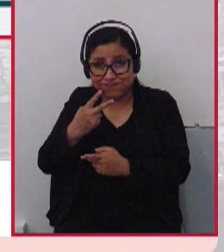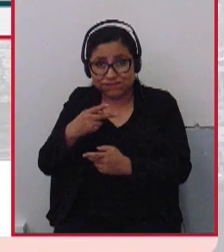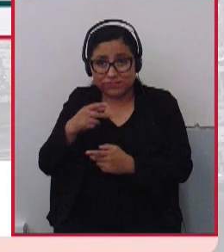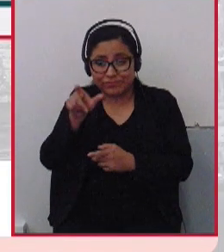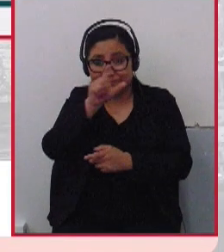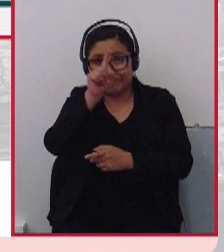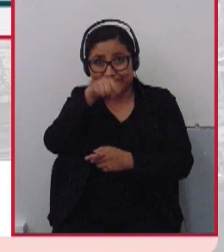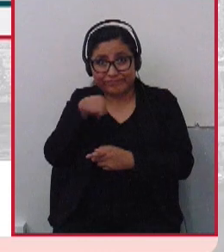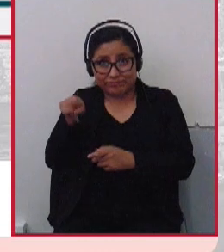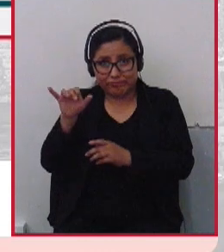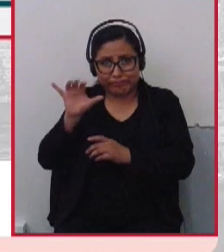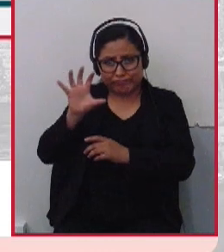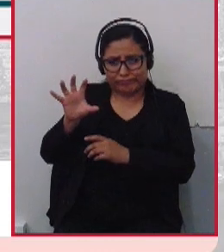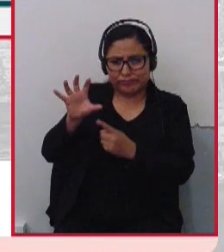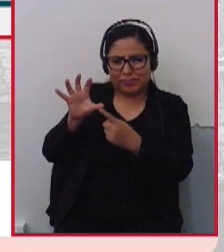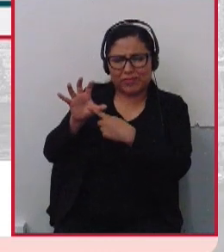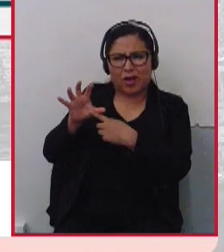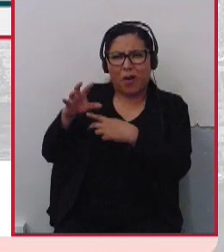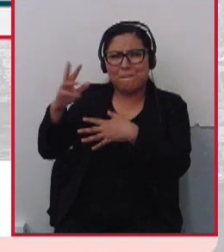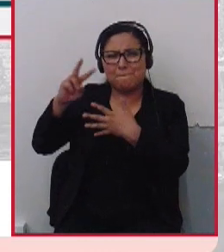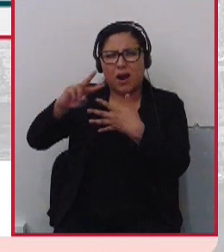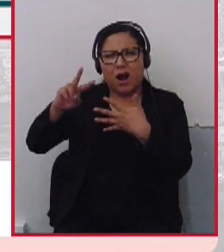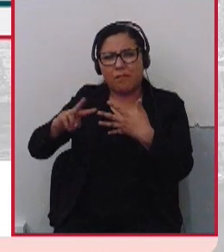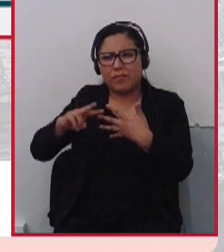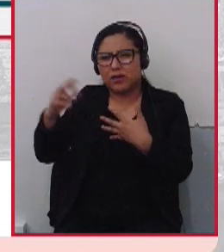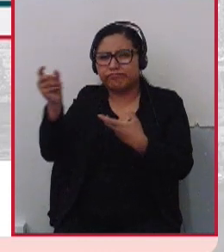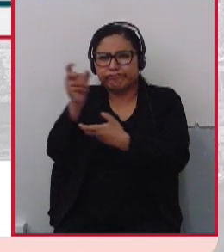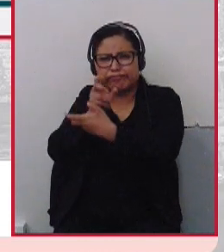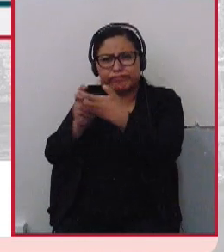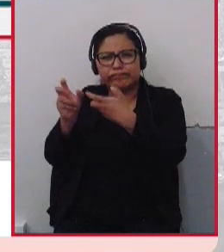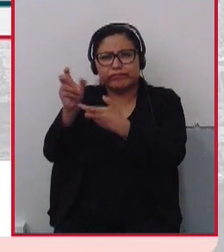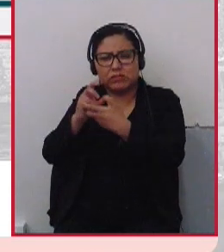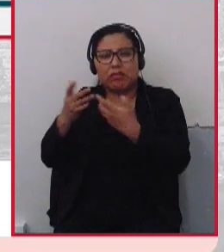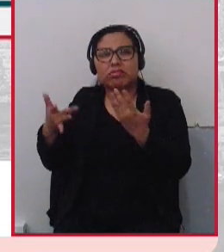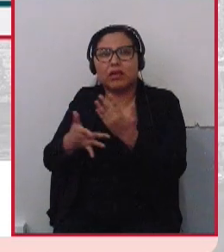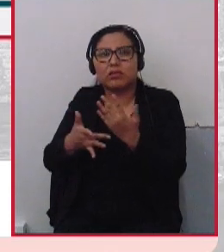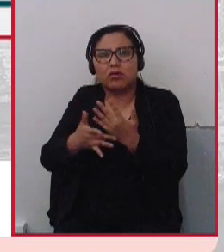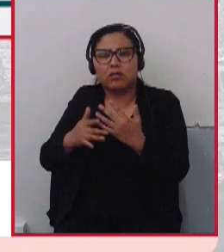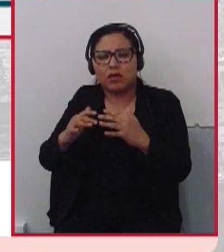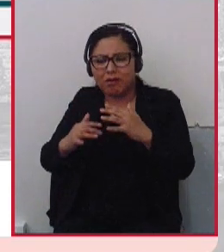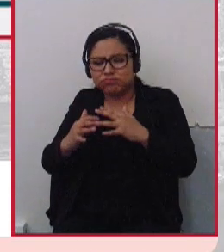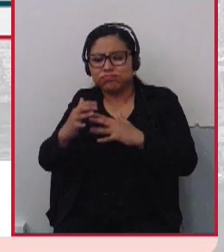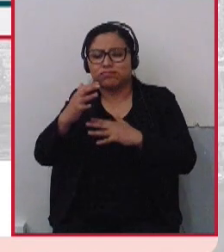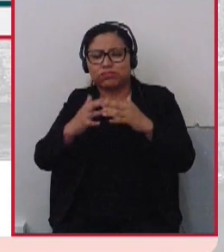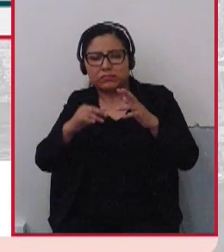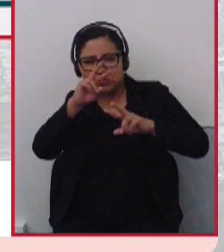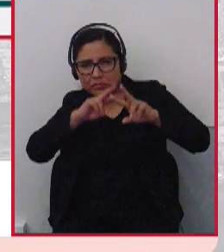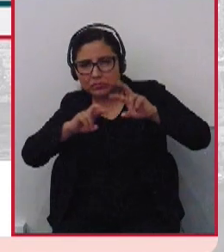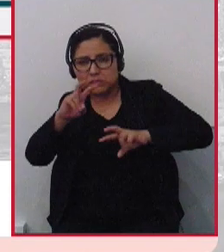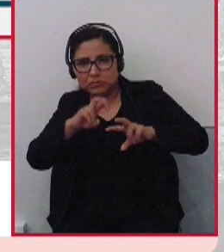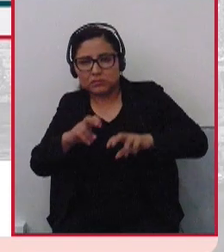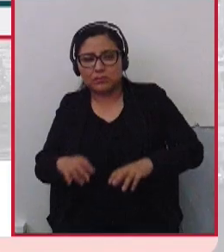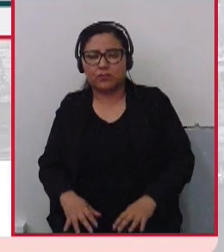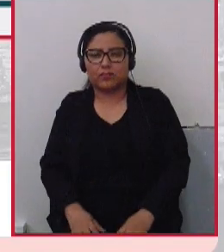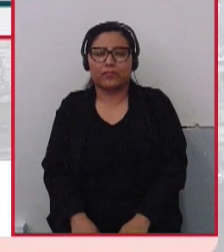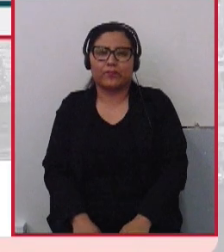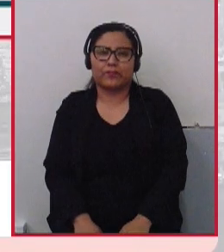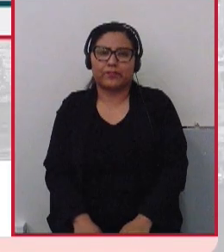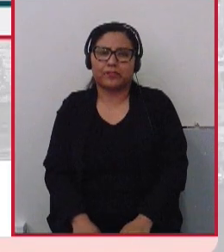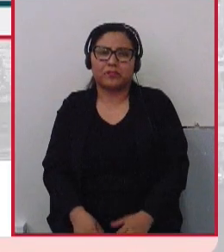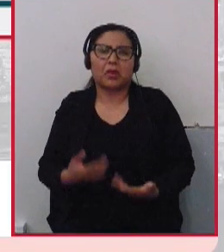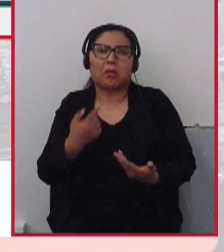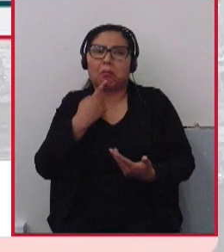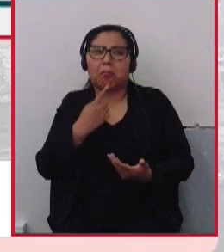observar, relacionó varias variables que entran en el proceso de la tecnología de la flotación de gruesos. ¿Y